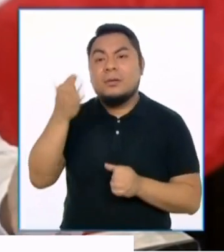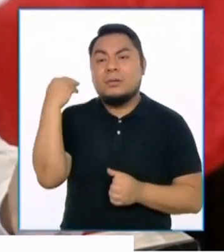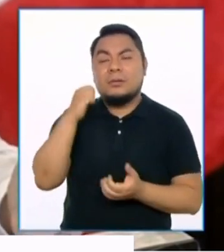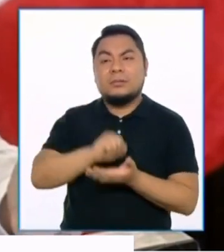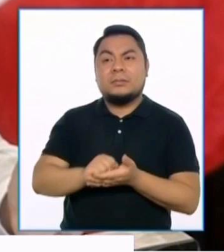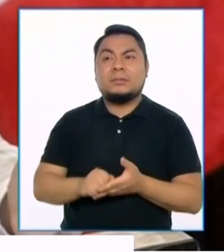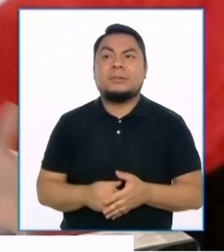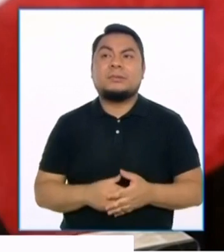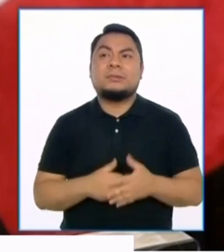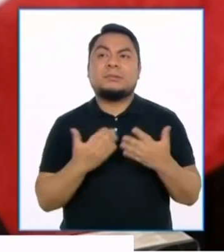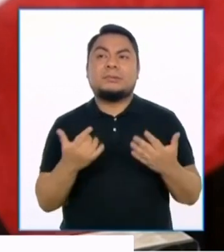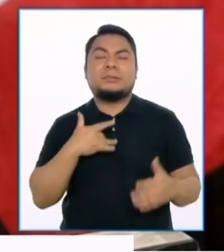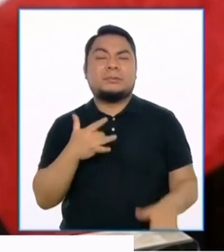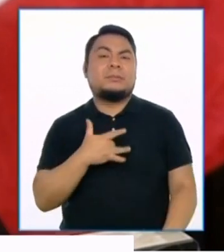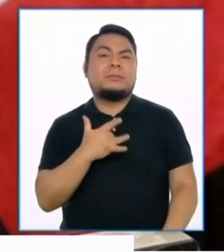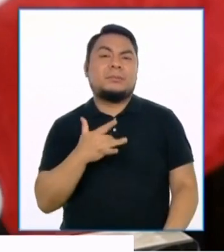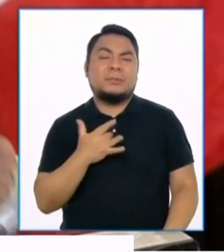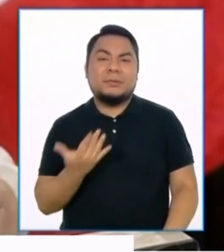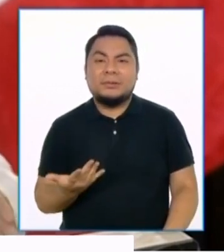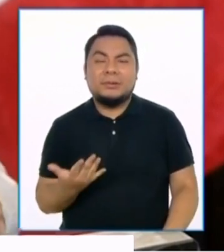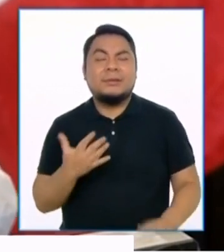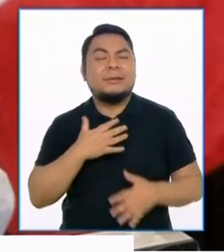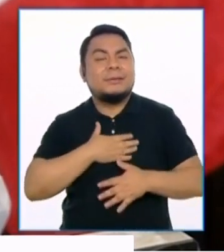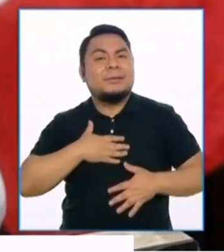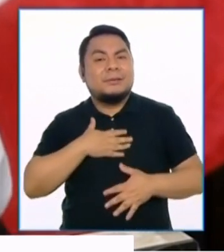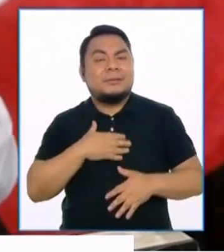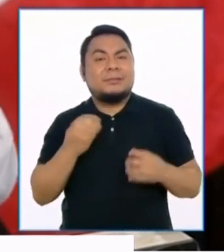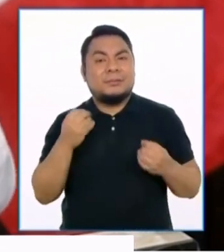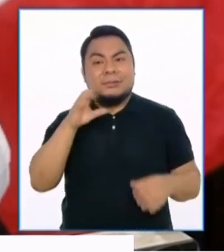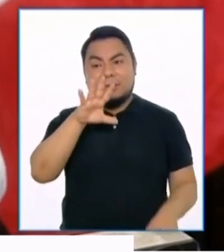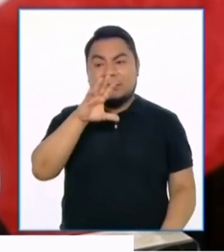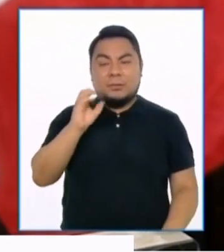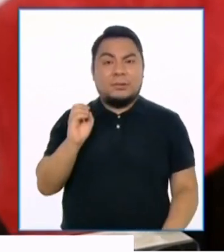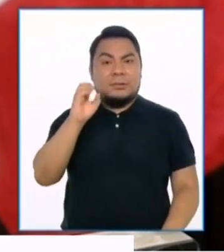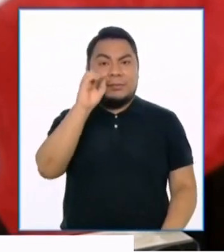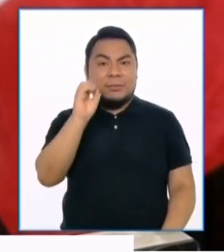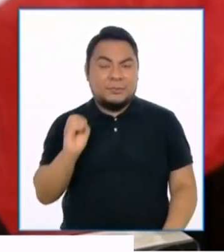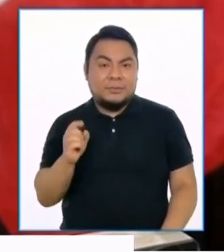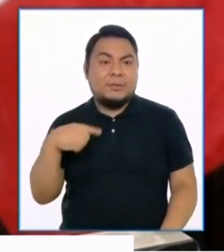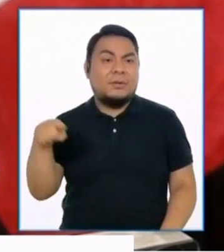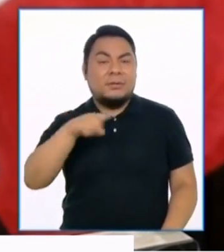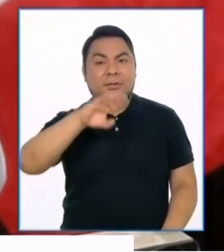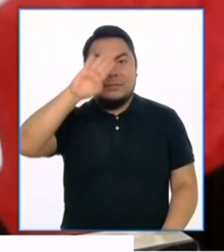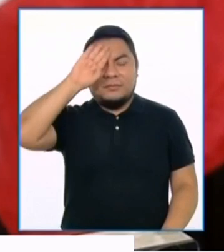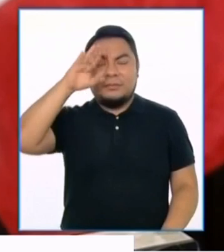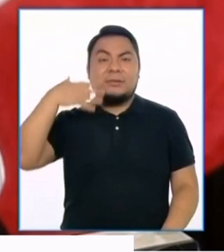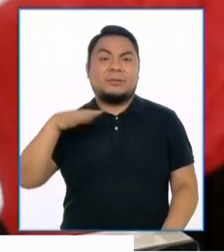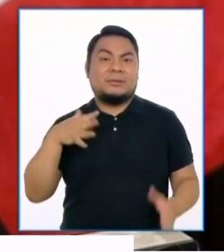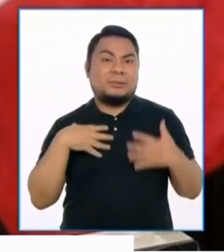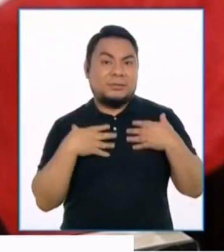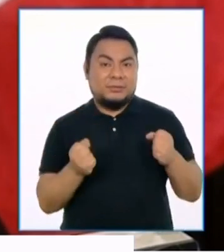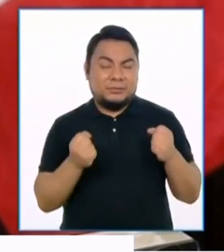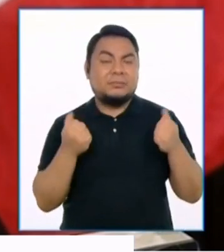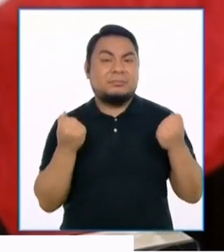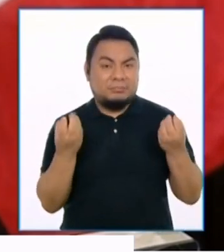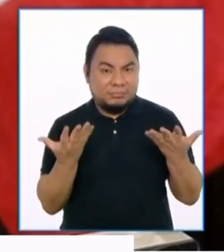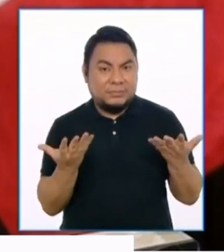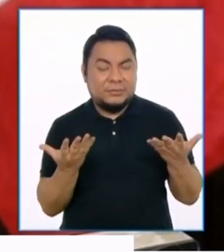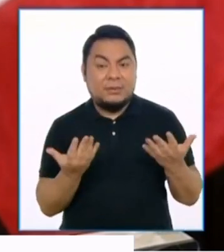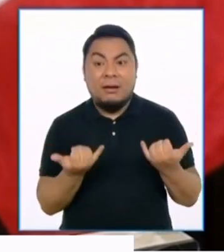meses me sentía satisfecho porque el 50% de los infectados ya habían superado la